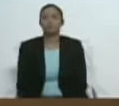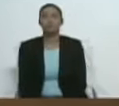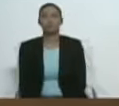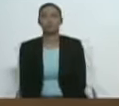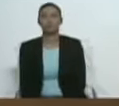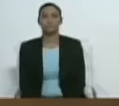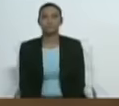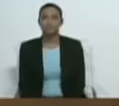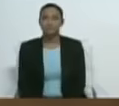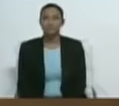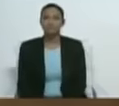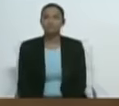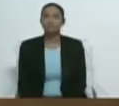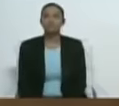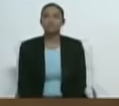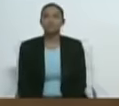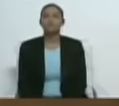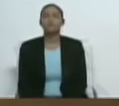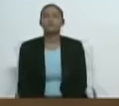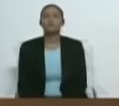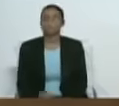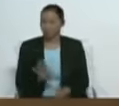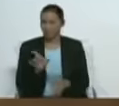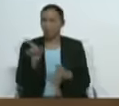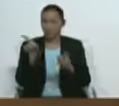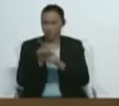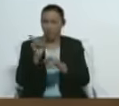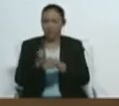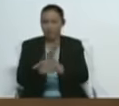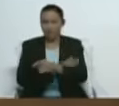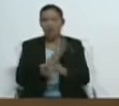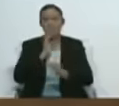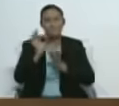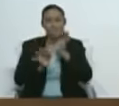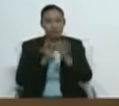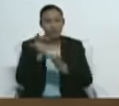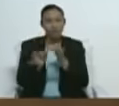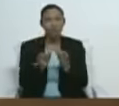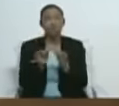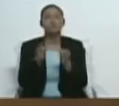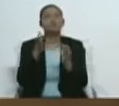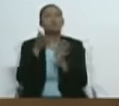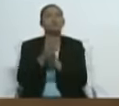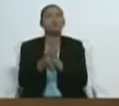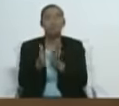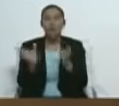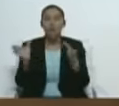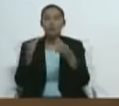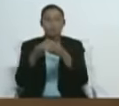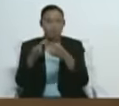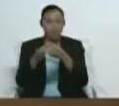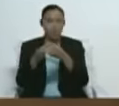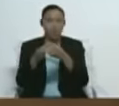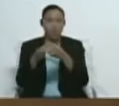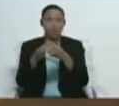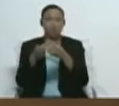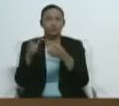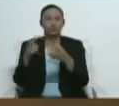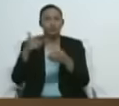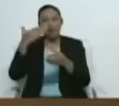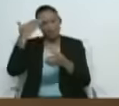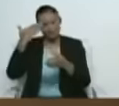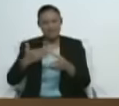tiene estrecha relación Ya lo dije con la conspiración brazalete blanco que consistía en la toma de cuarteles militares en el